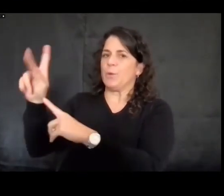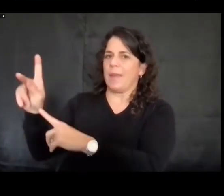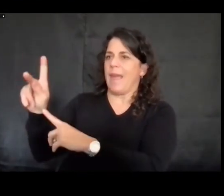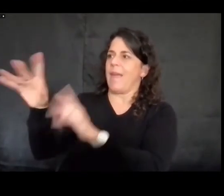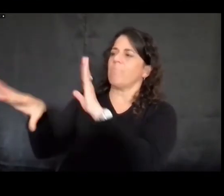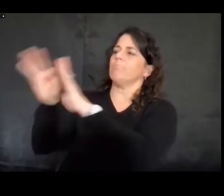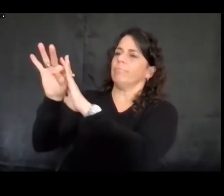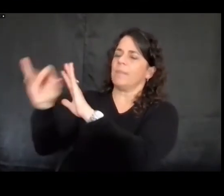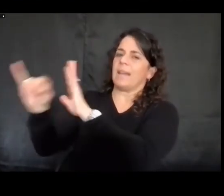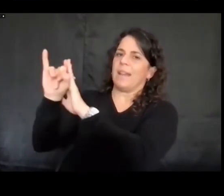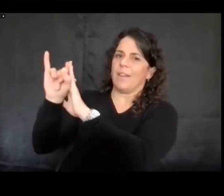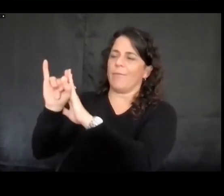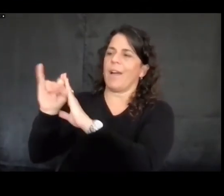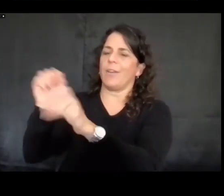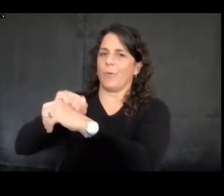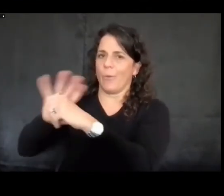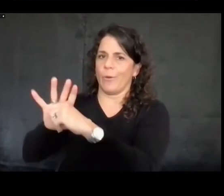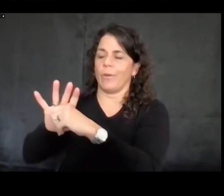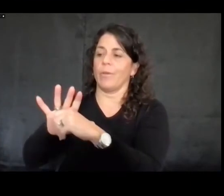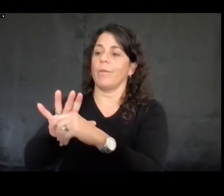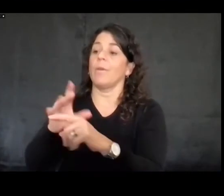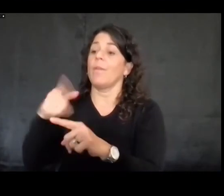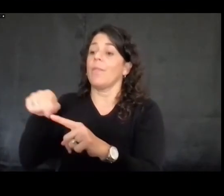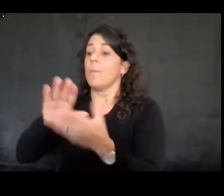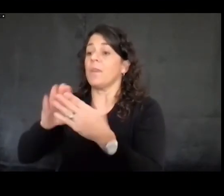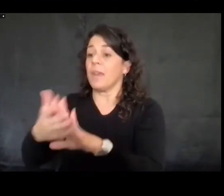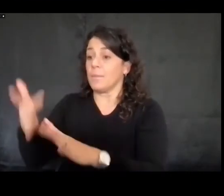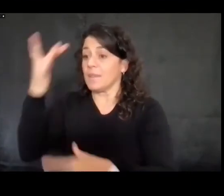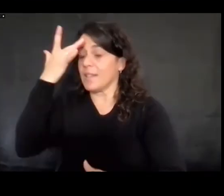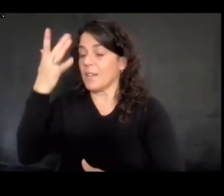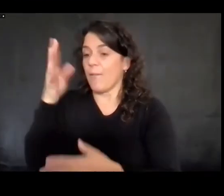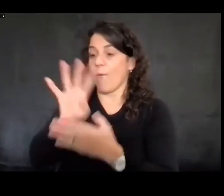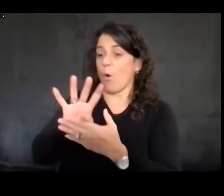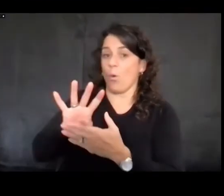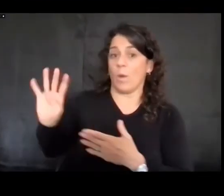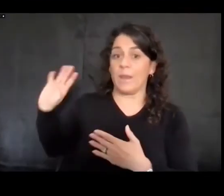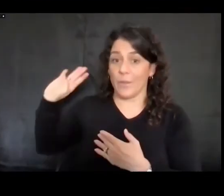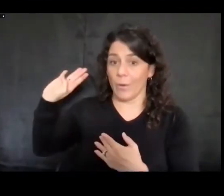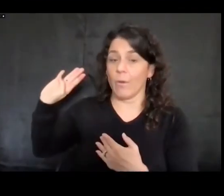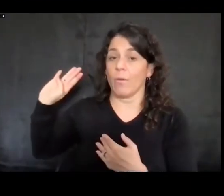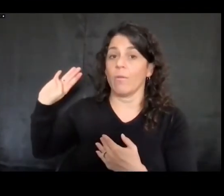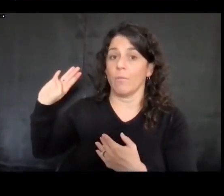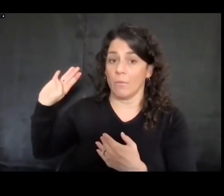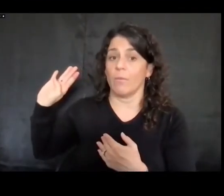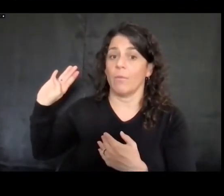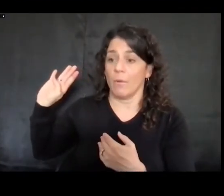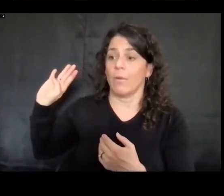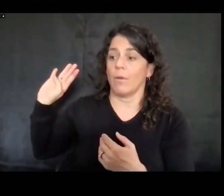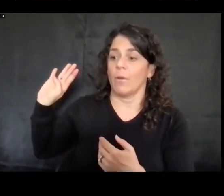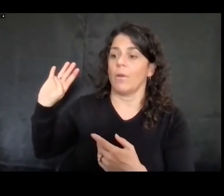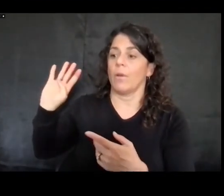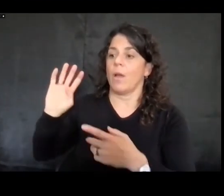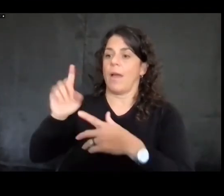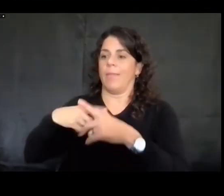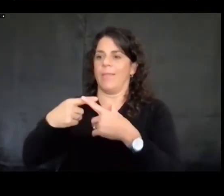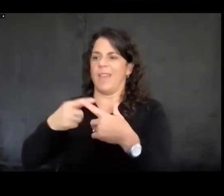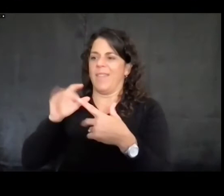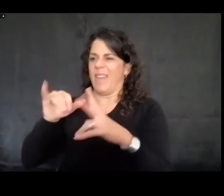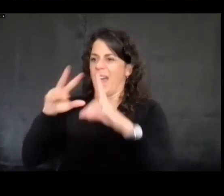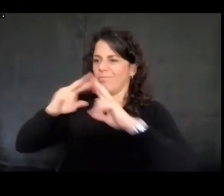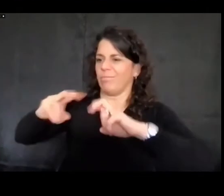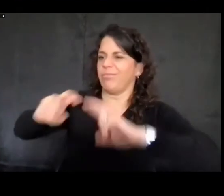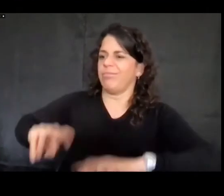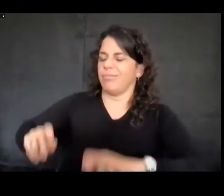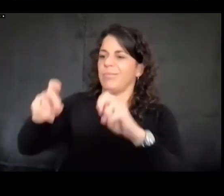vídeo del reino unido no estaban enfermos que ha tomado cuatro semanas para tener esta secuencia